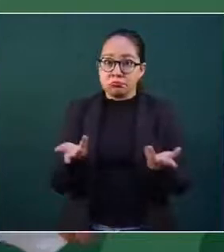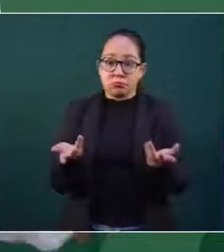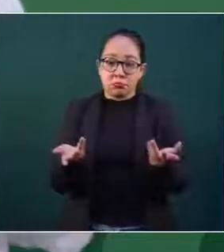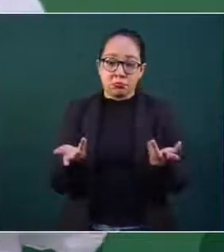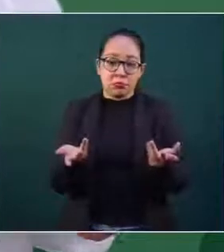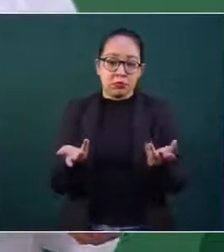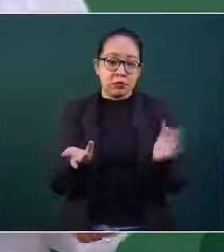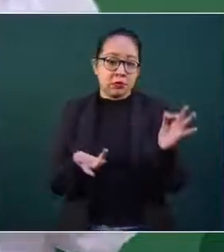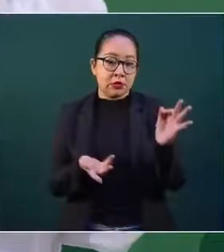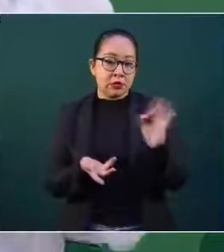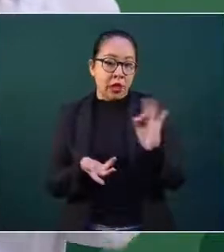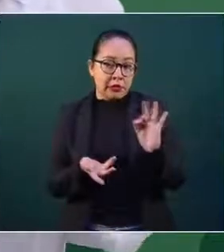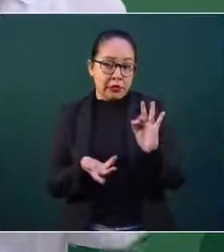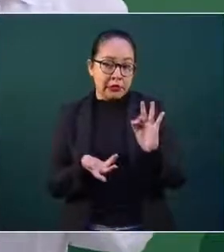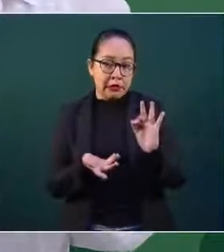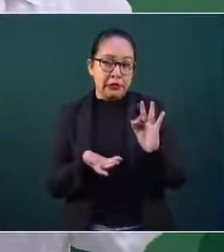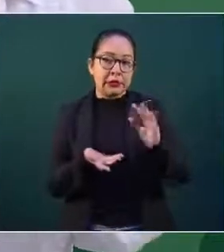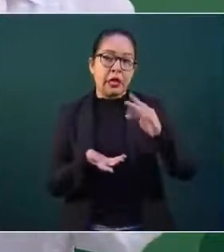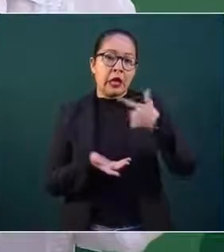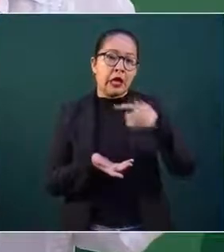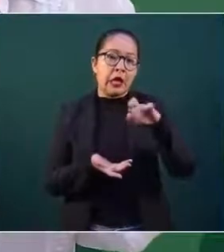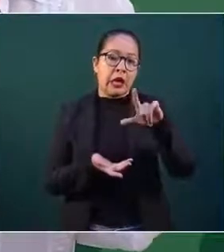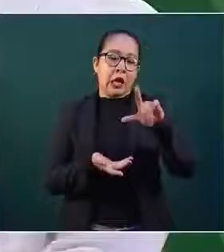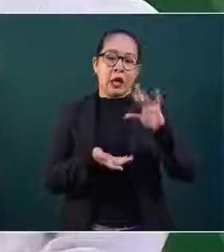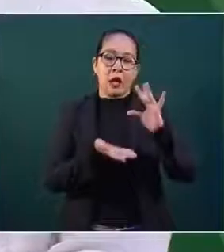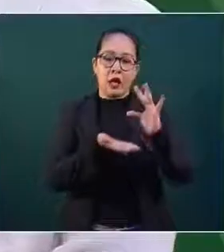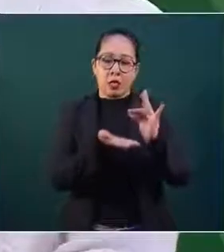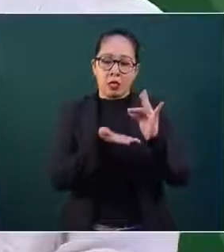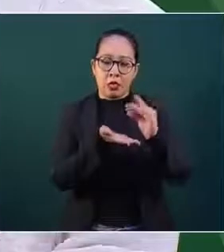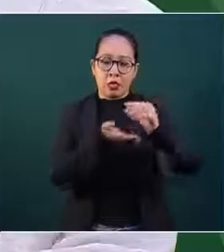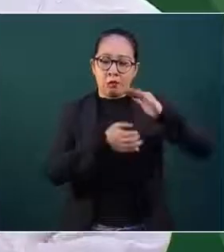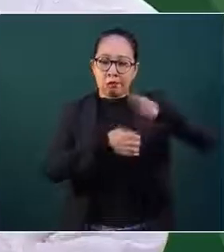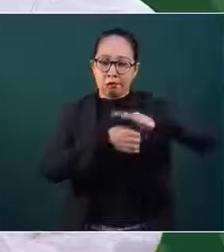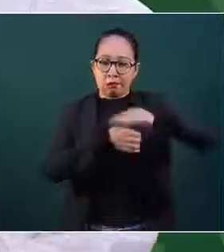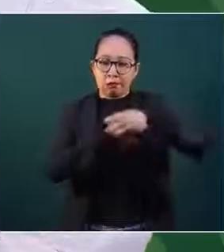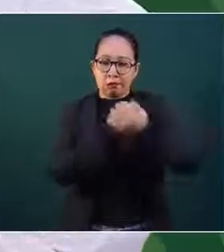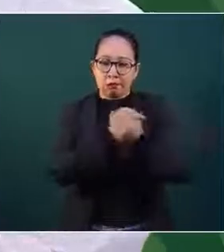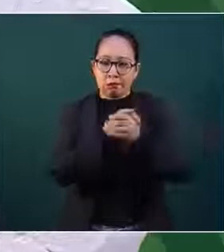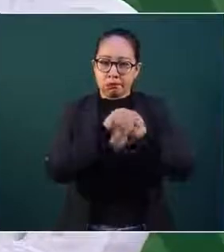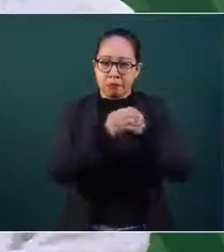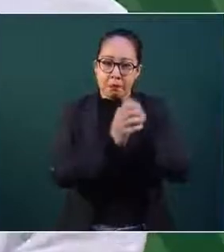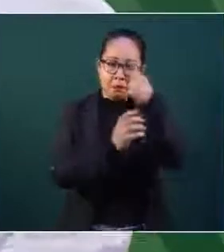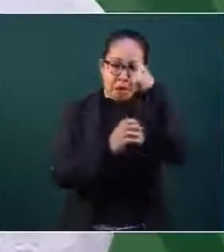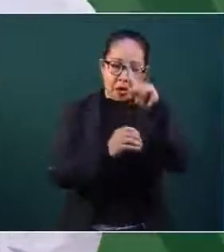poniéndole gel a los automovilistas.